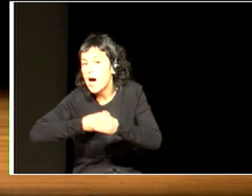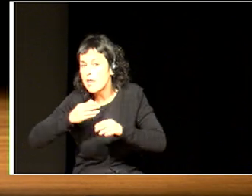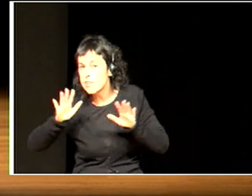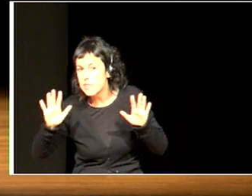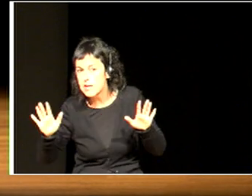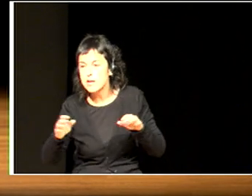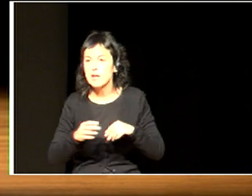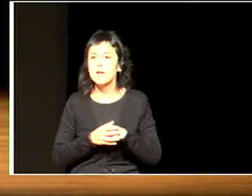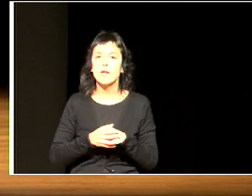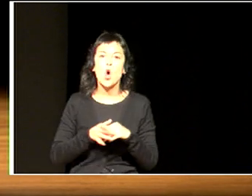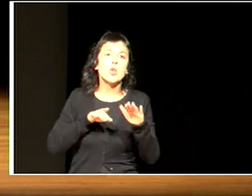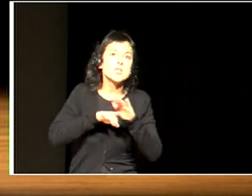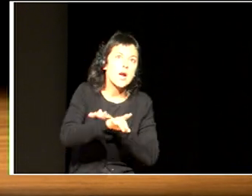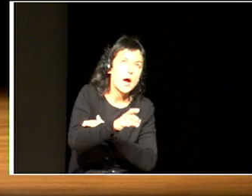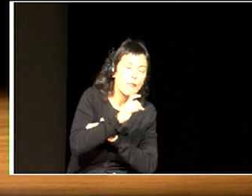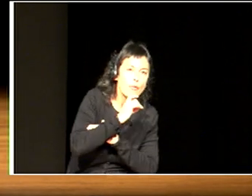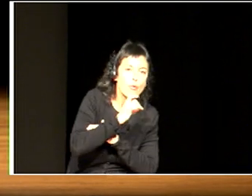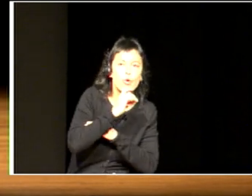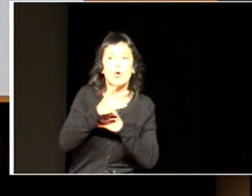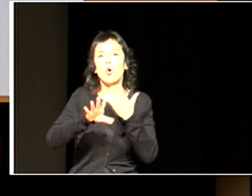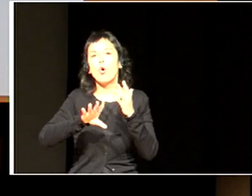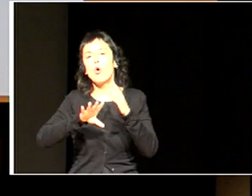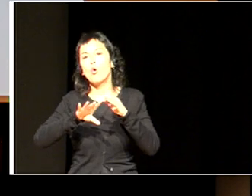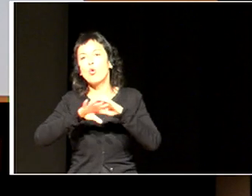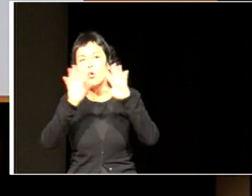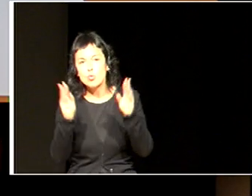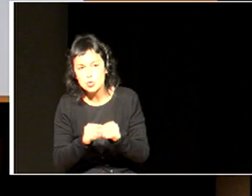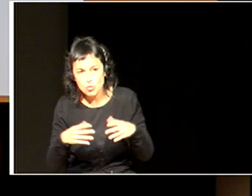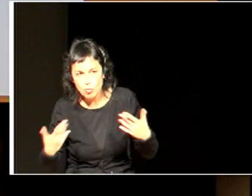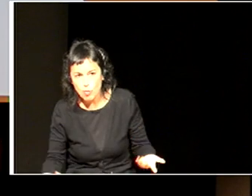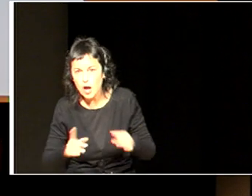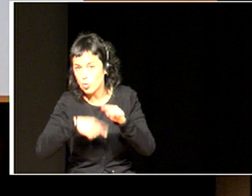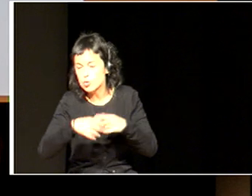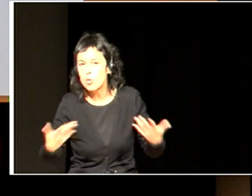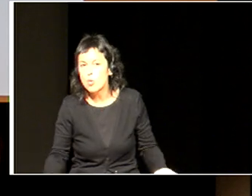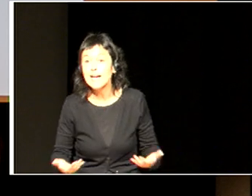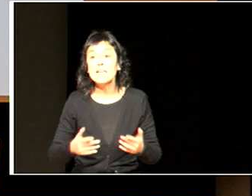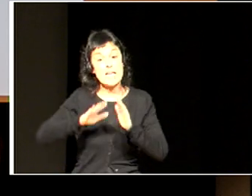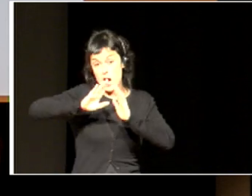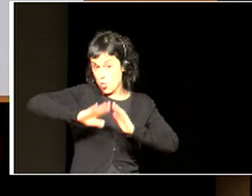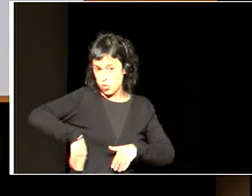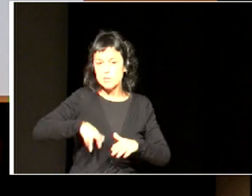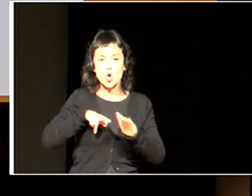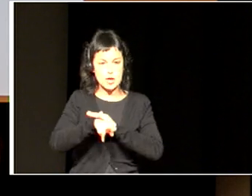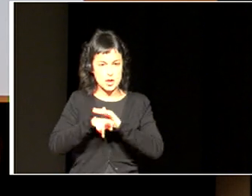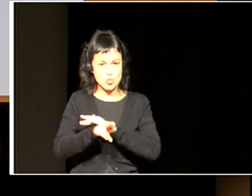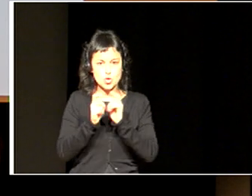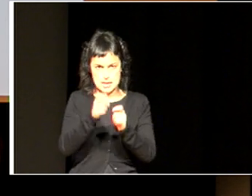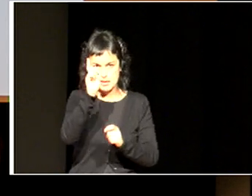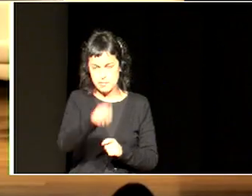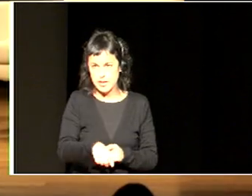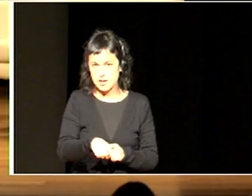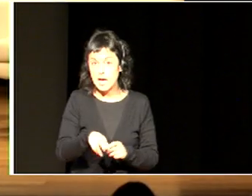es el desarrollo que podría salir como deberían ser las conclusiones y al final del todo los recursos también o bien para